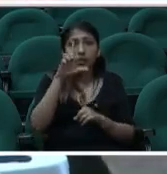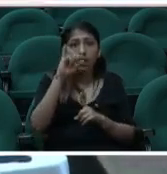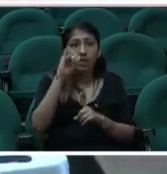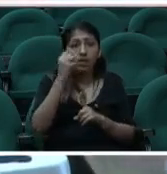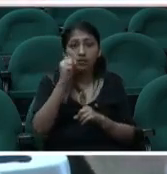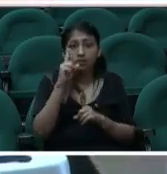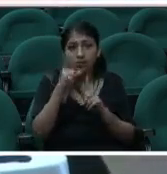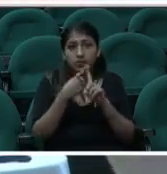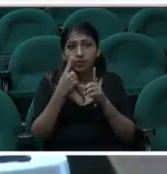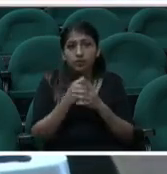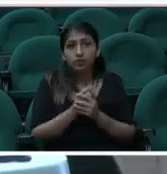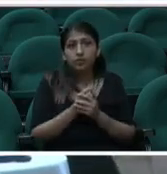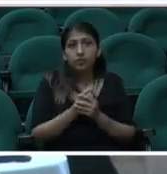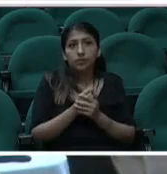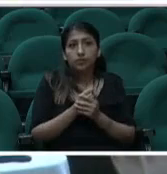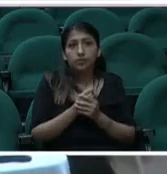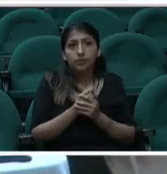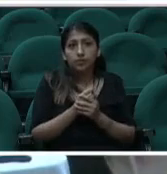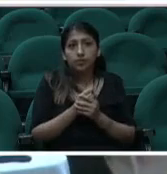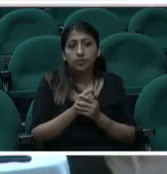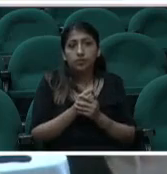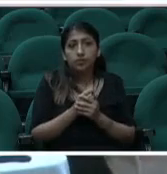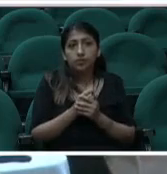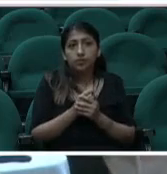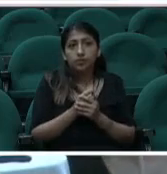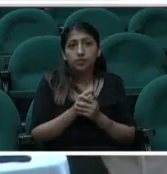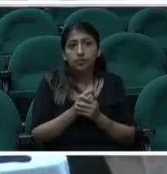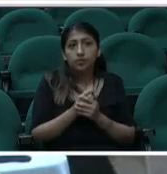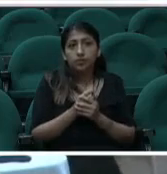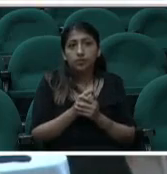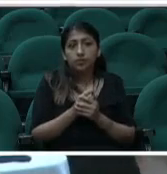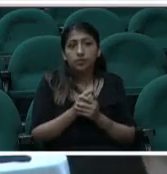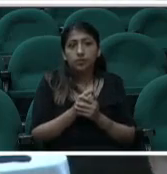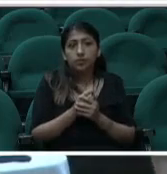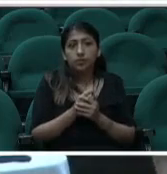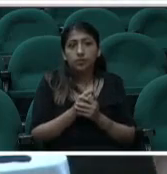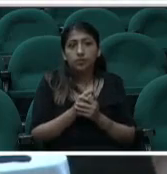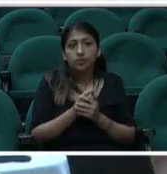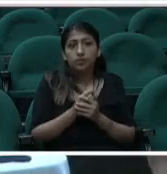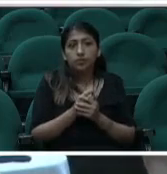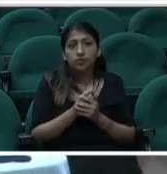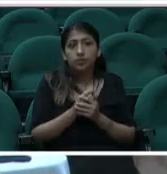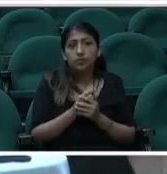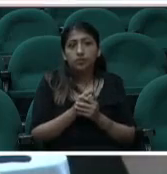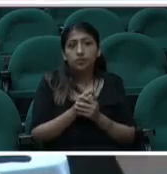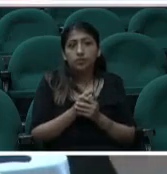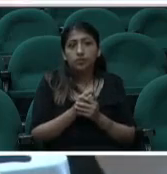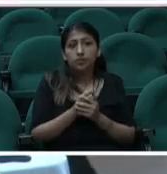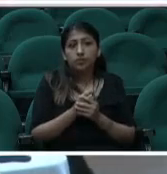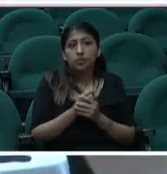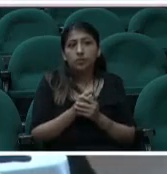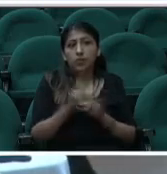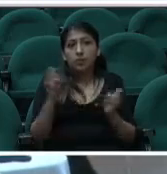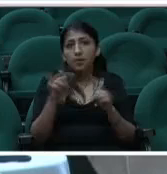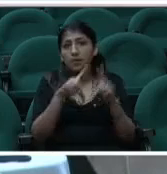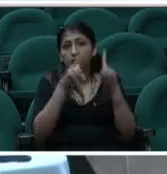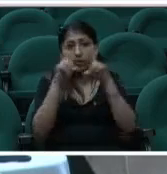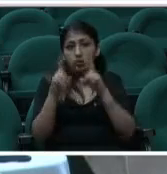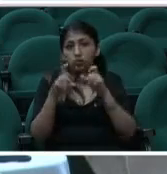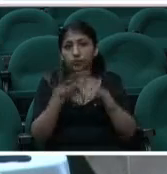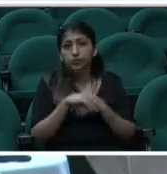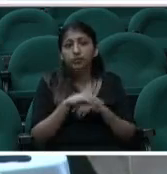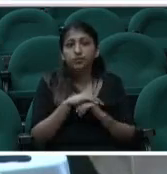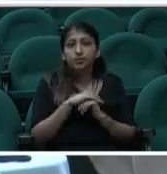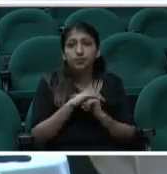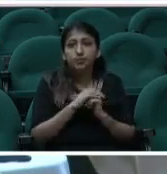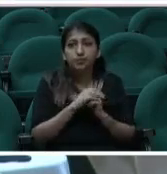cachero es la forma descendente y ahí está la pregunta que la va a formular bien la pregunta para el